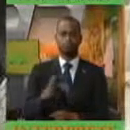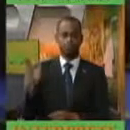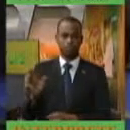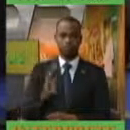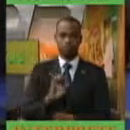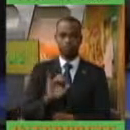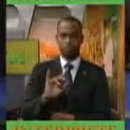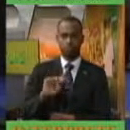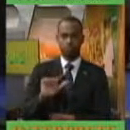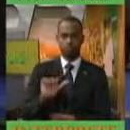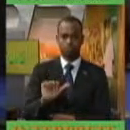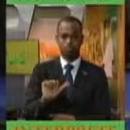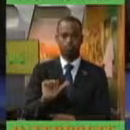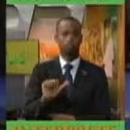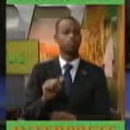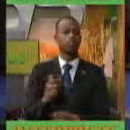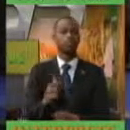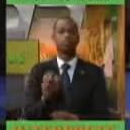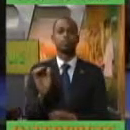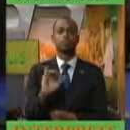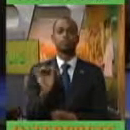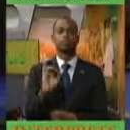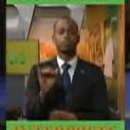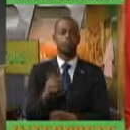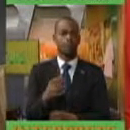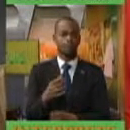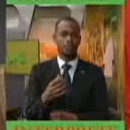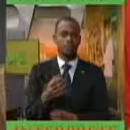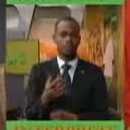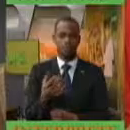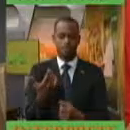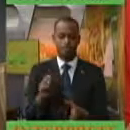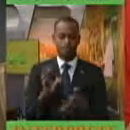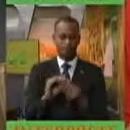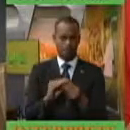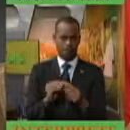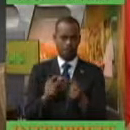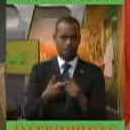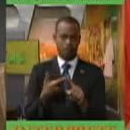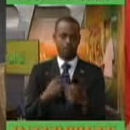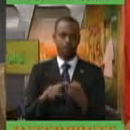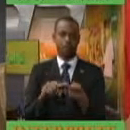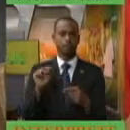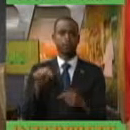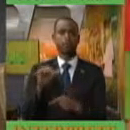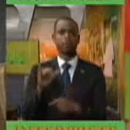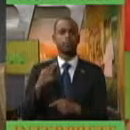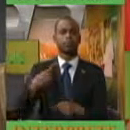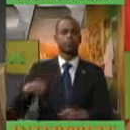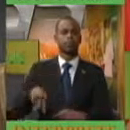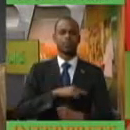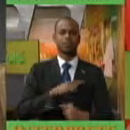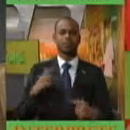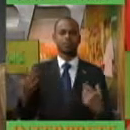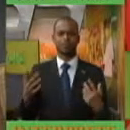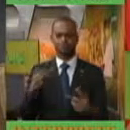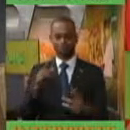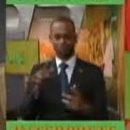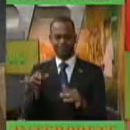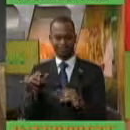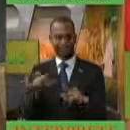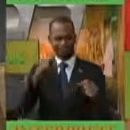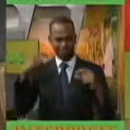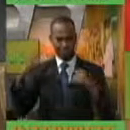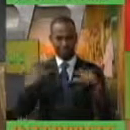Berta. Pues además ya de lo que han dicho los compañeros, porque en ese sentido estamos todos como en la misma